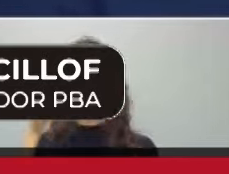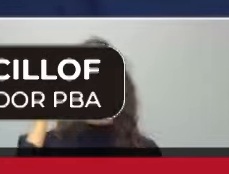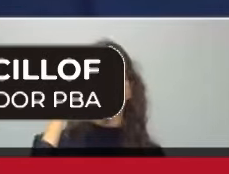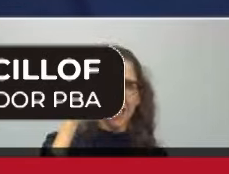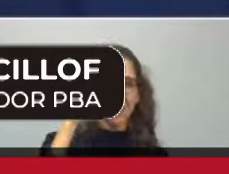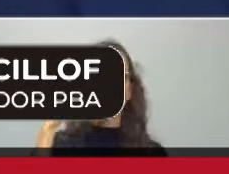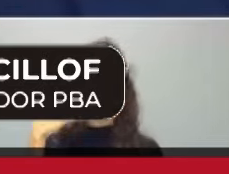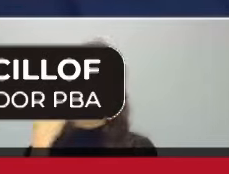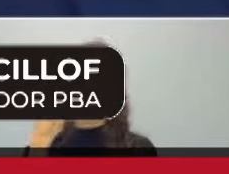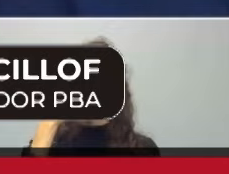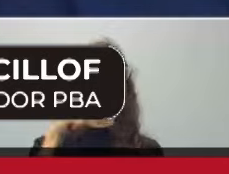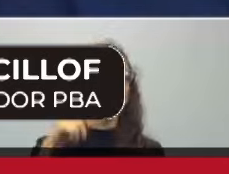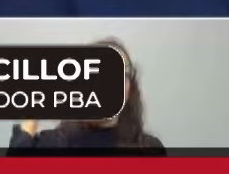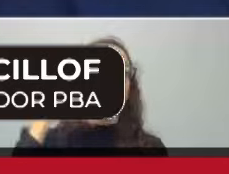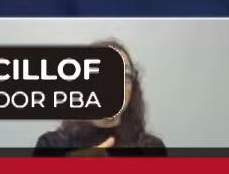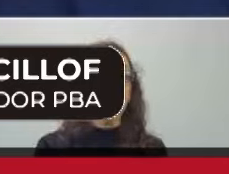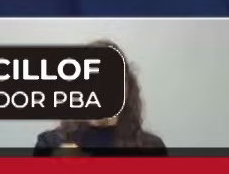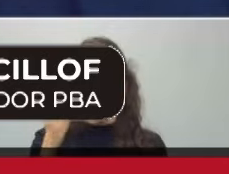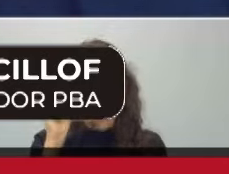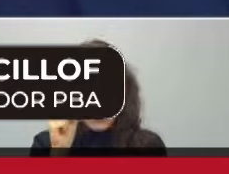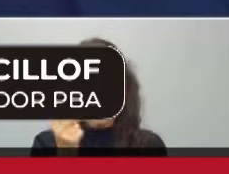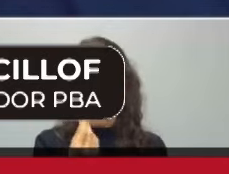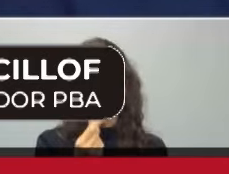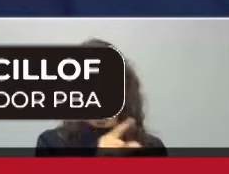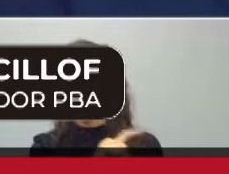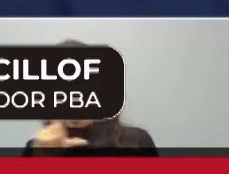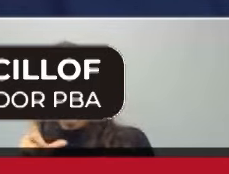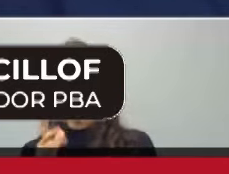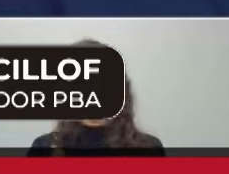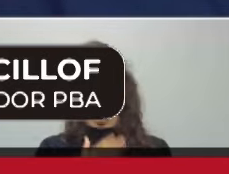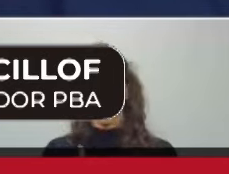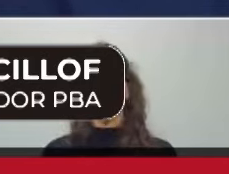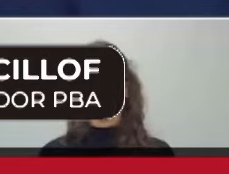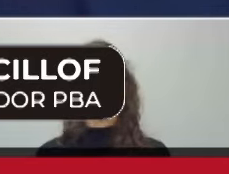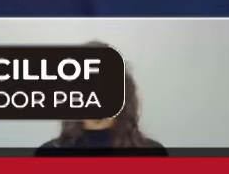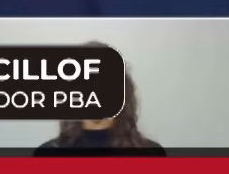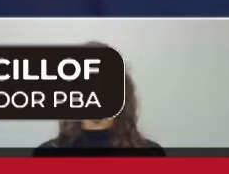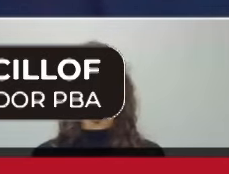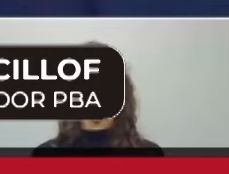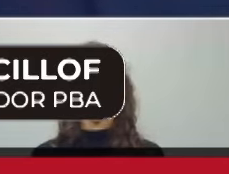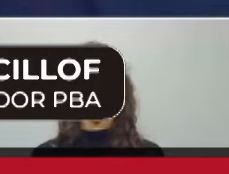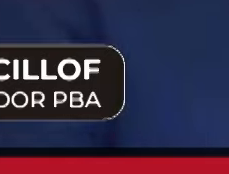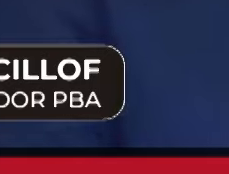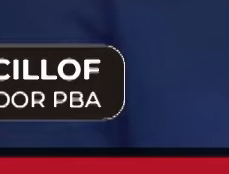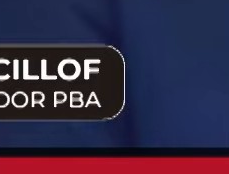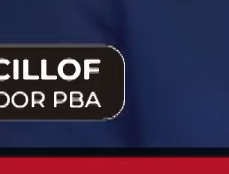716.000 millones de pesos es el monto al que asciende esa deuda. Luego tenemos